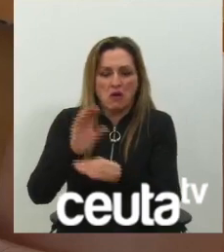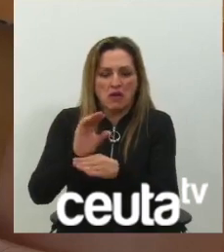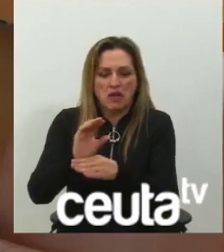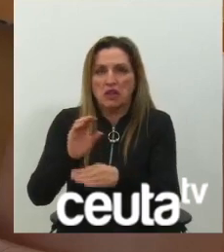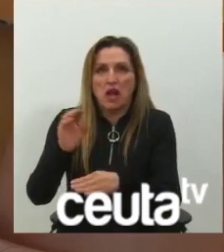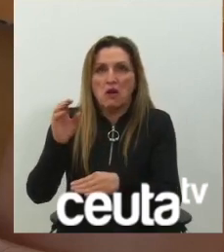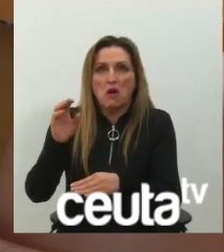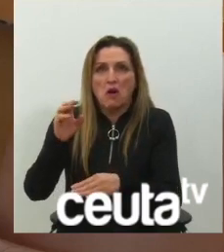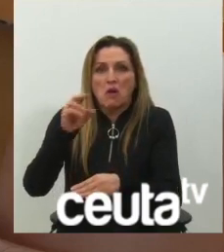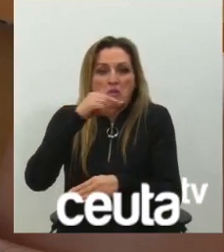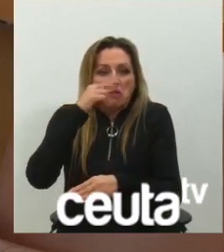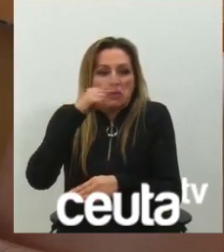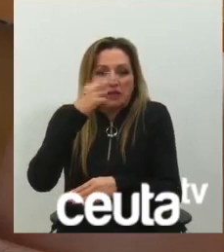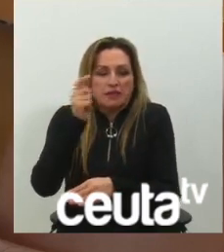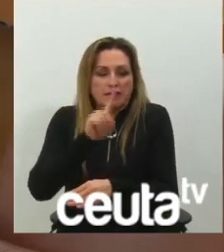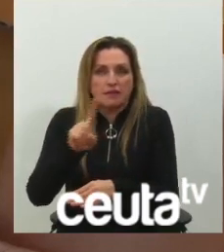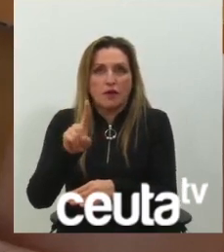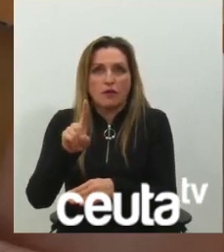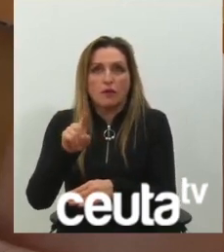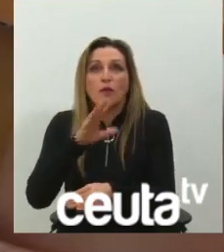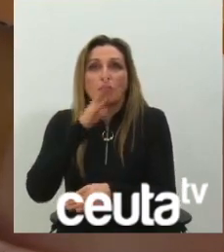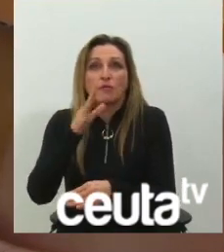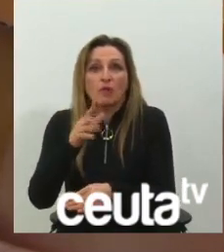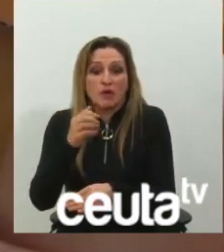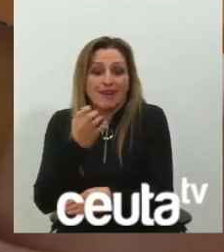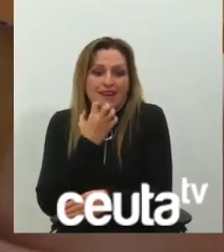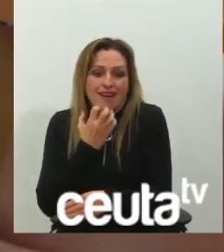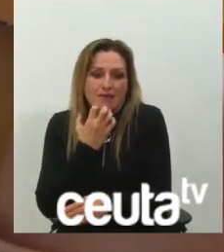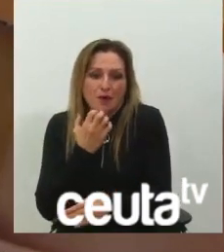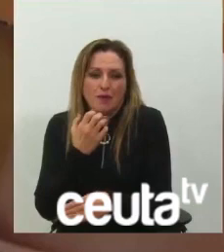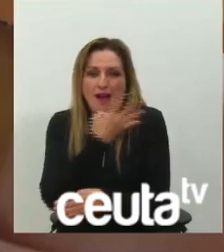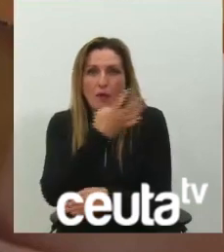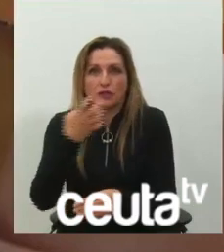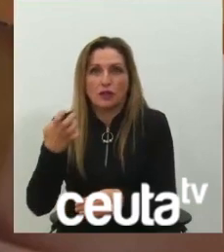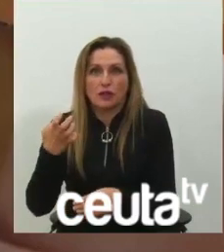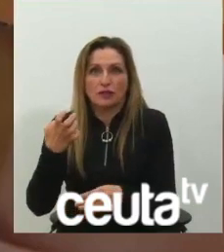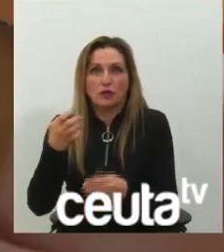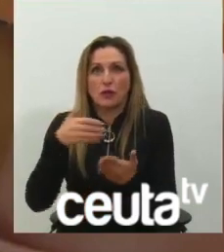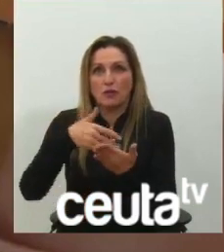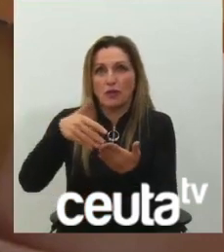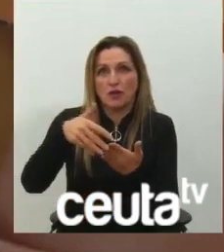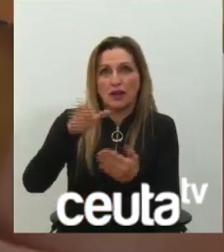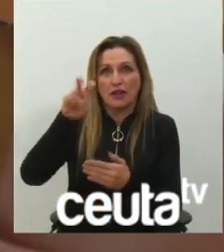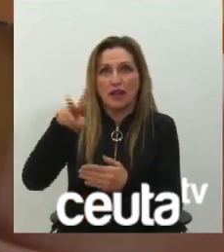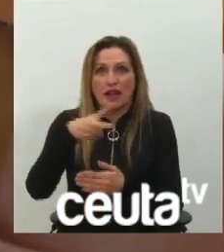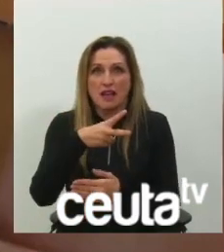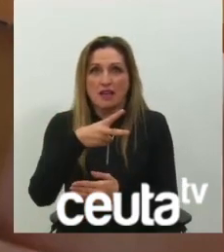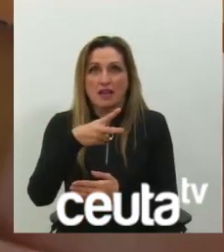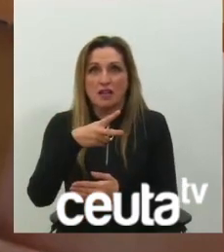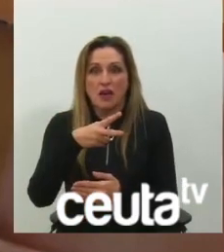porque la broma podría ascender a 400 millones de euros no sé si ustedes tienen algún cálculo en su